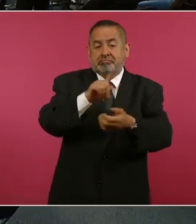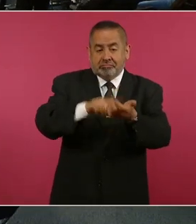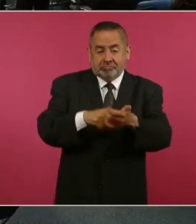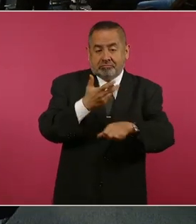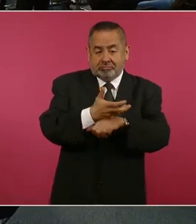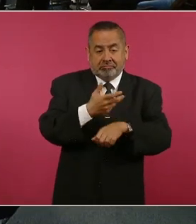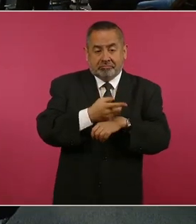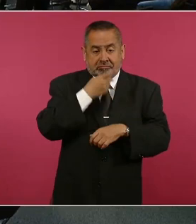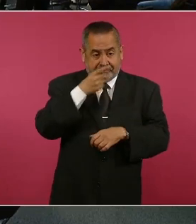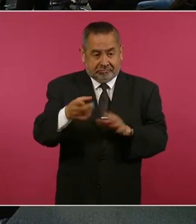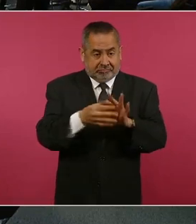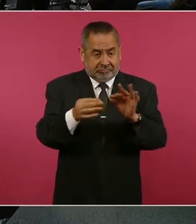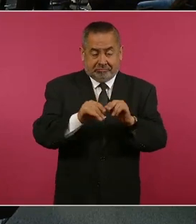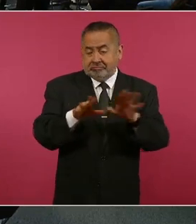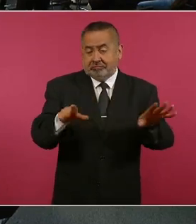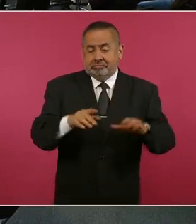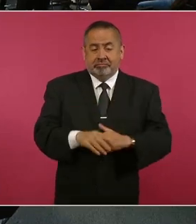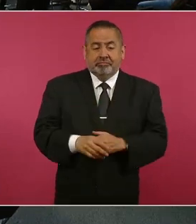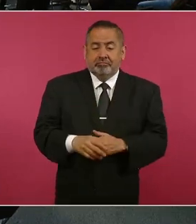Estados Unidos